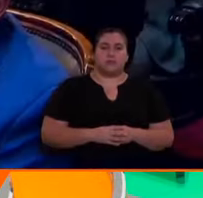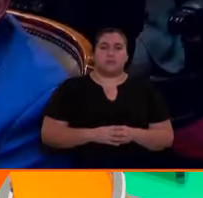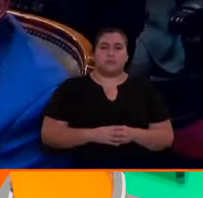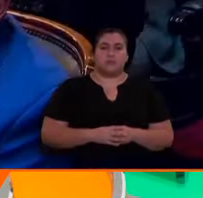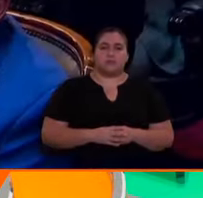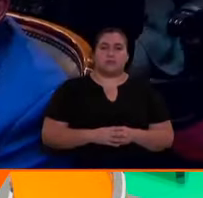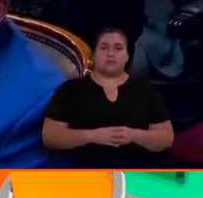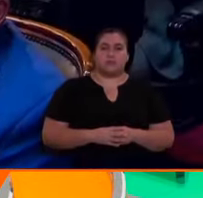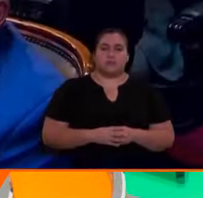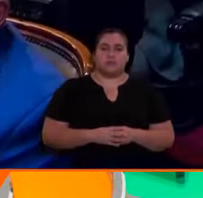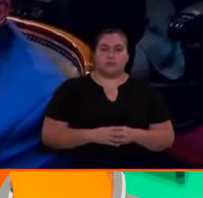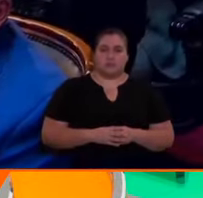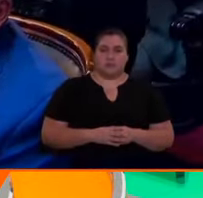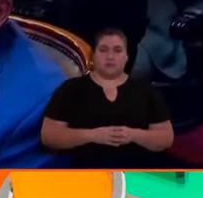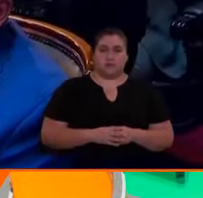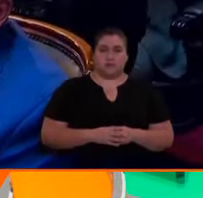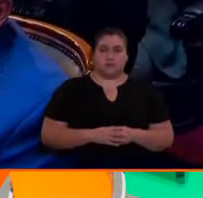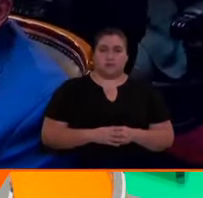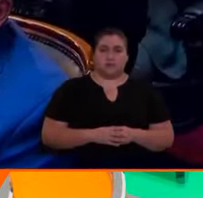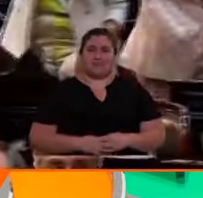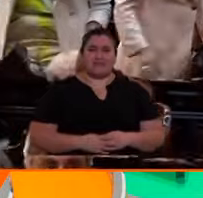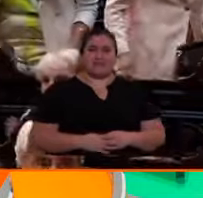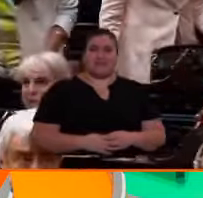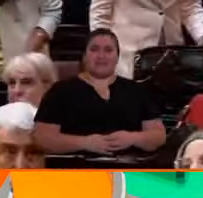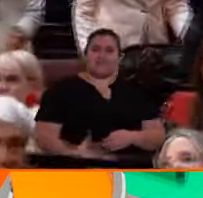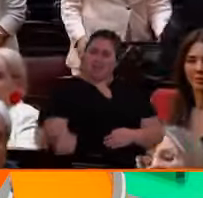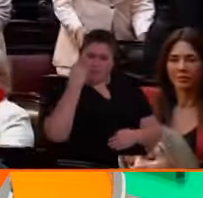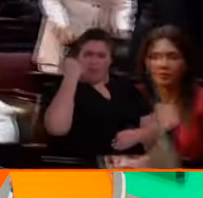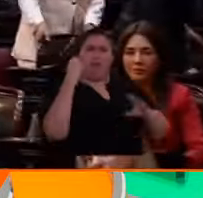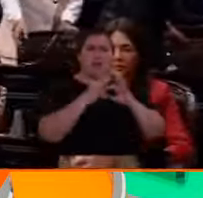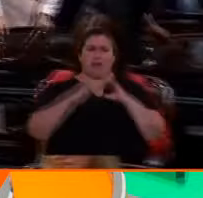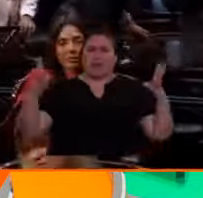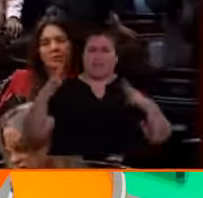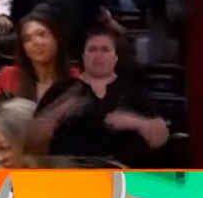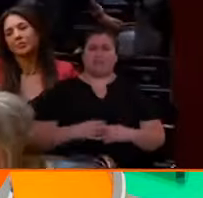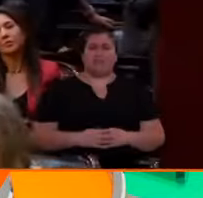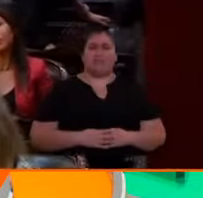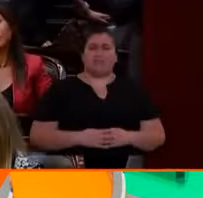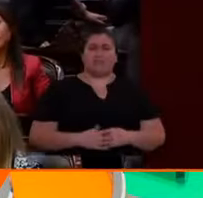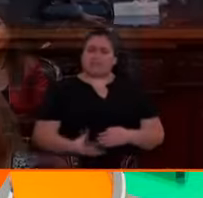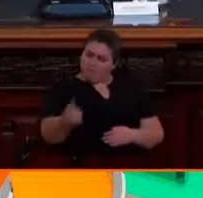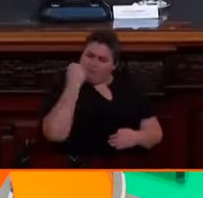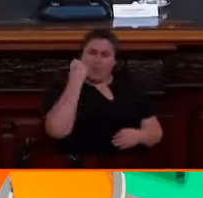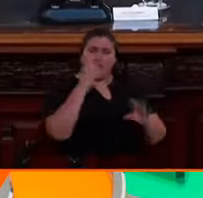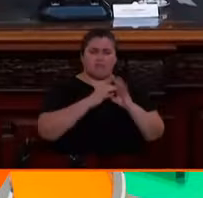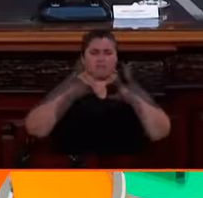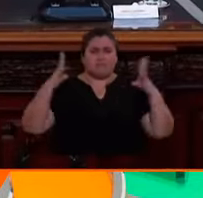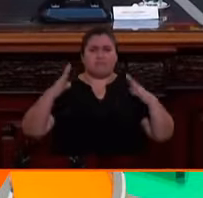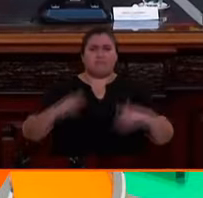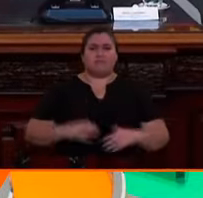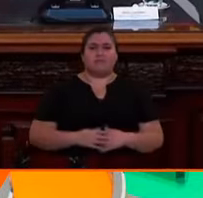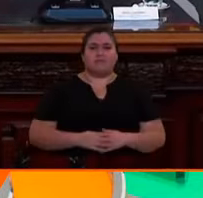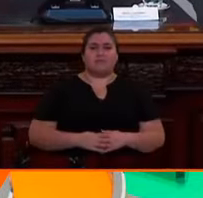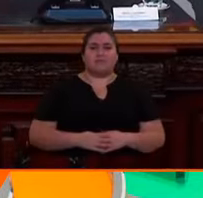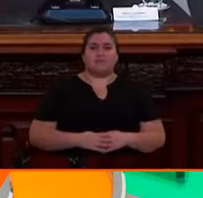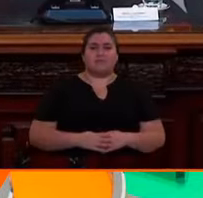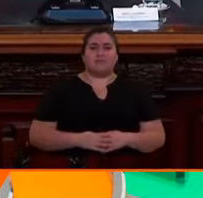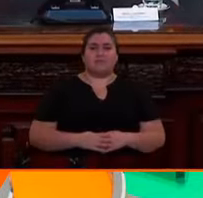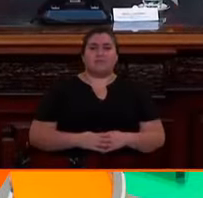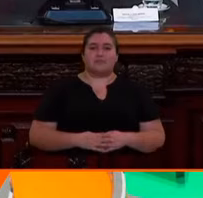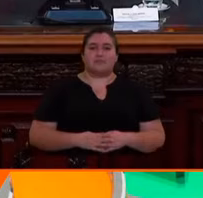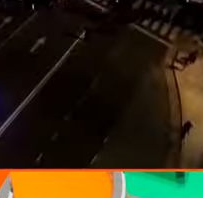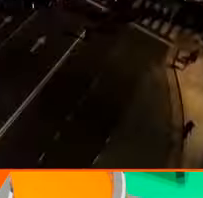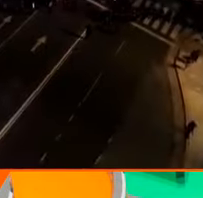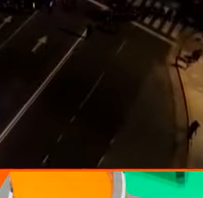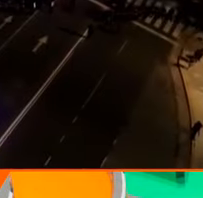un paro. Hoy ya, con 100 días de Javier Milei, ha tenido un paro nacional, se prevé en los próximos días un segundo